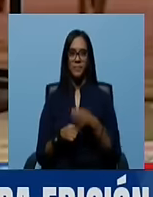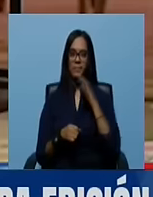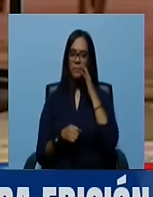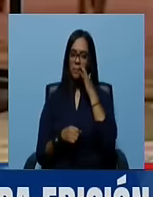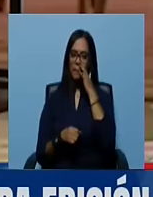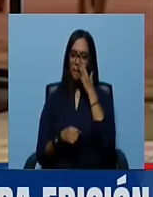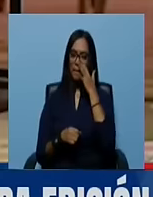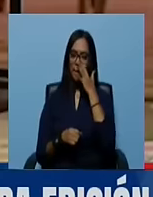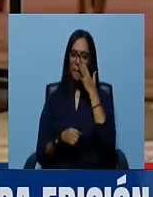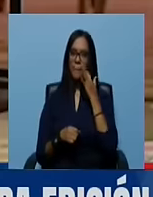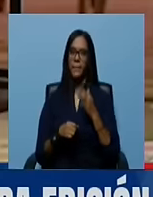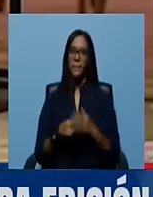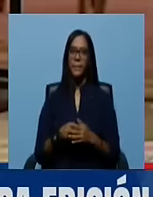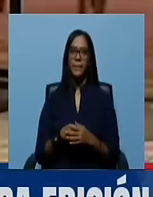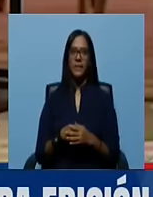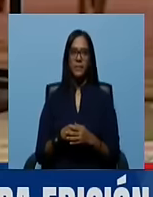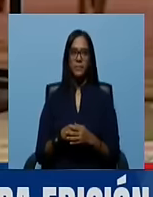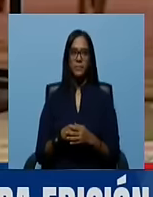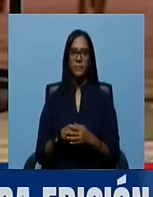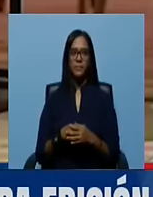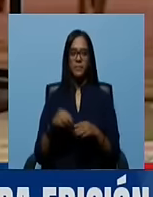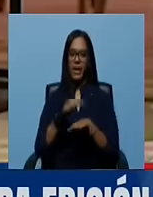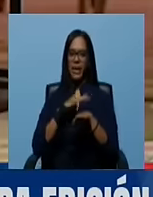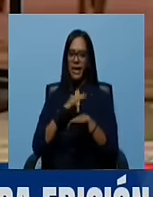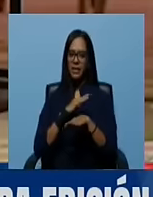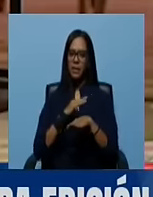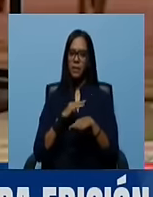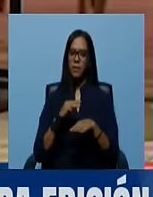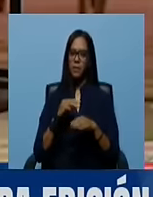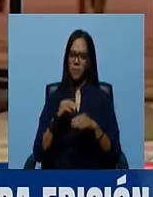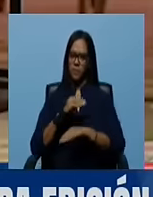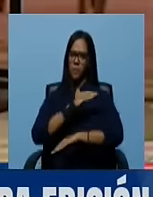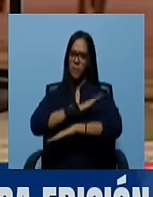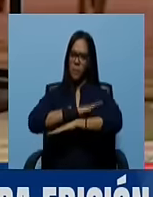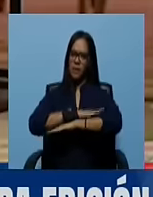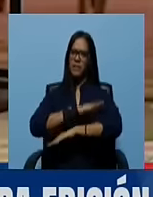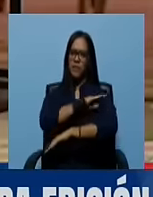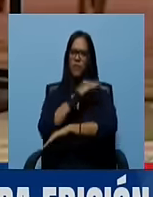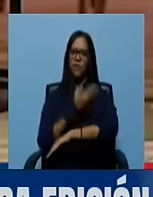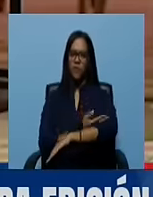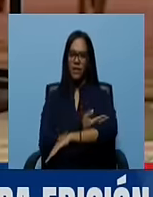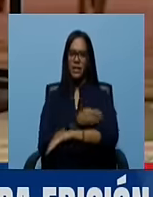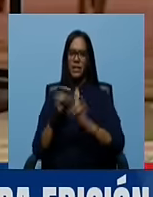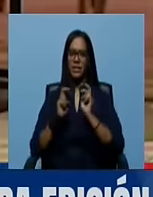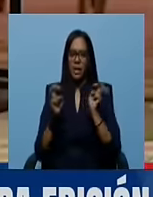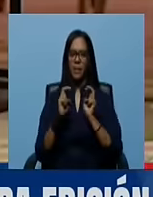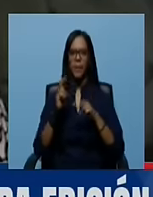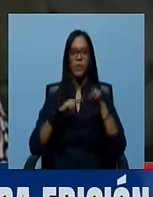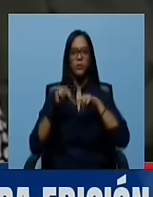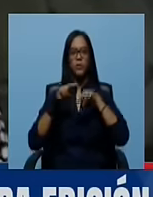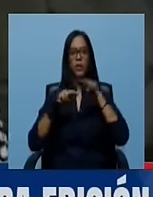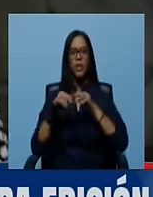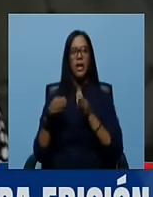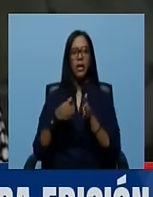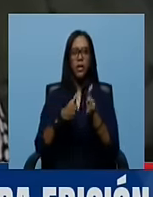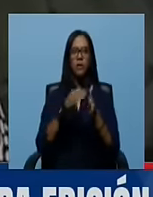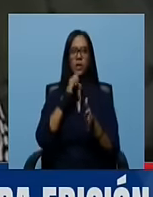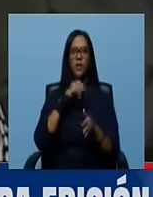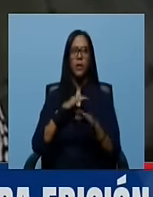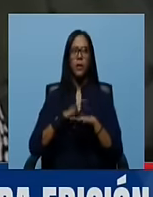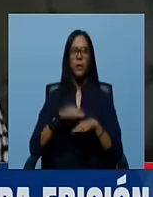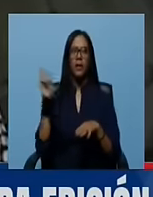Ministra, póngase duro en este tema. Construir la ruta histórica. Porque